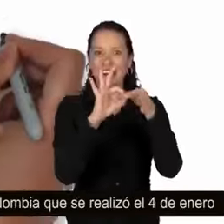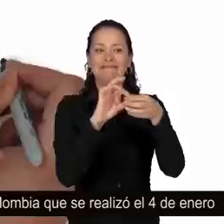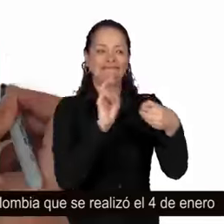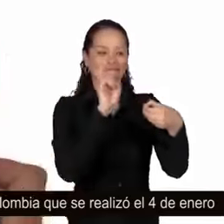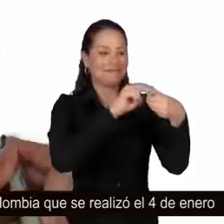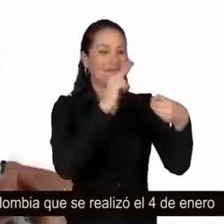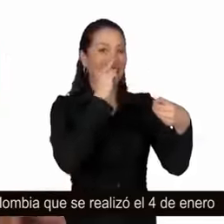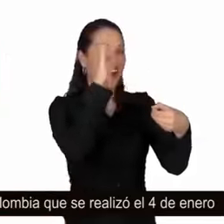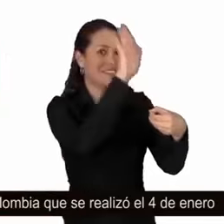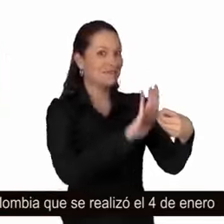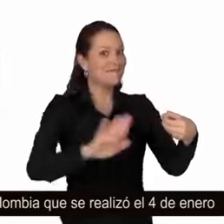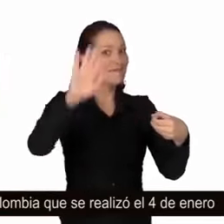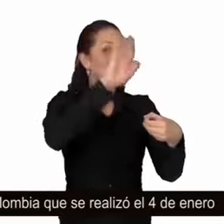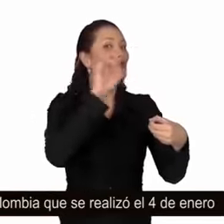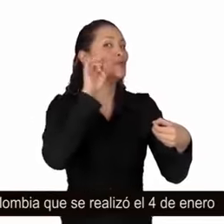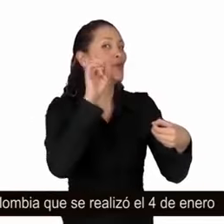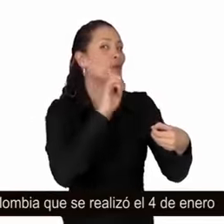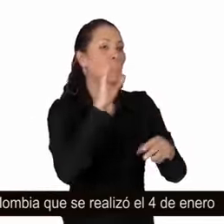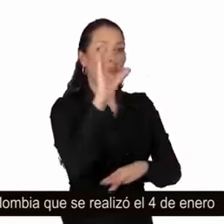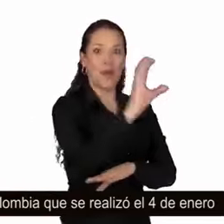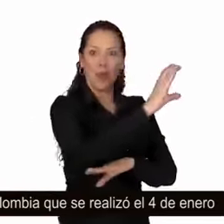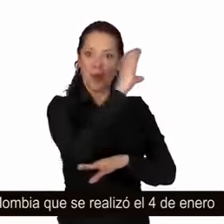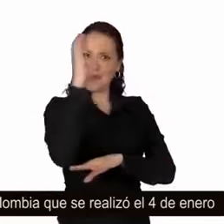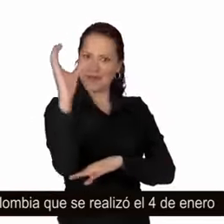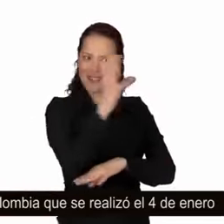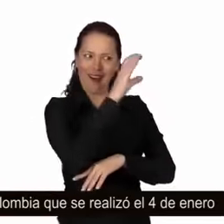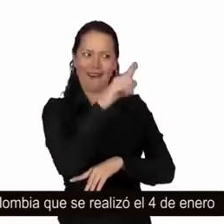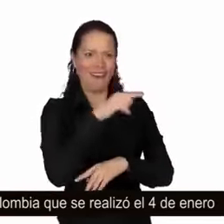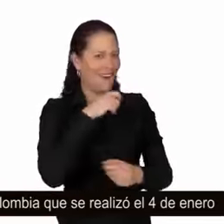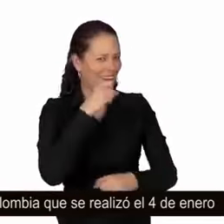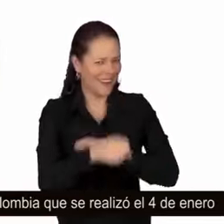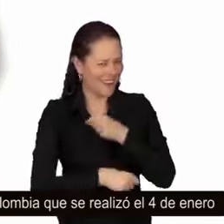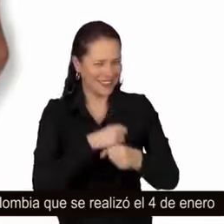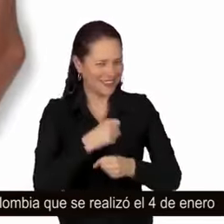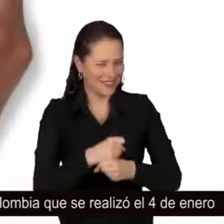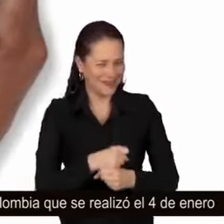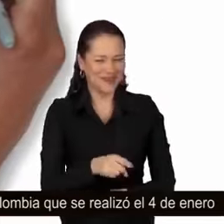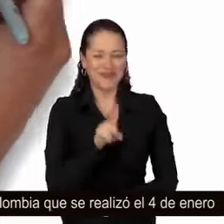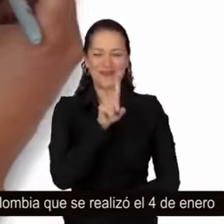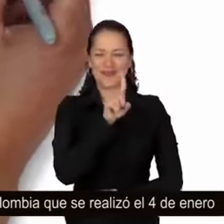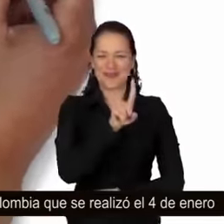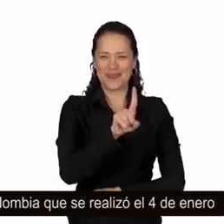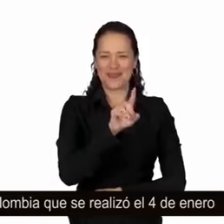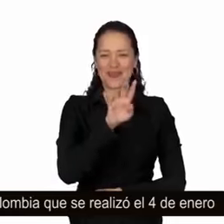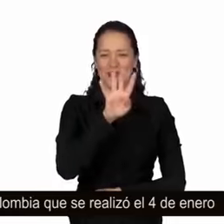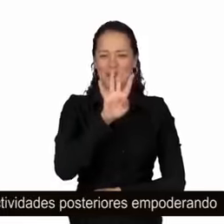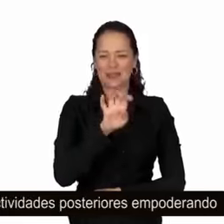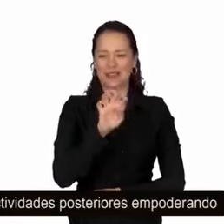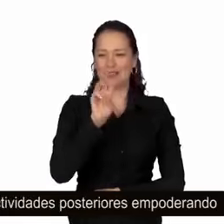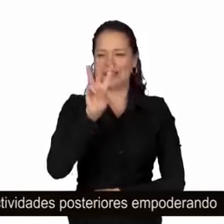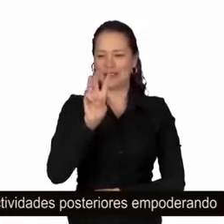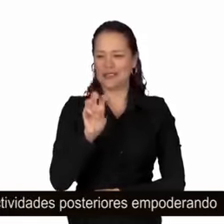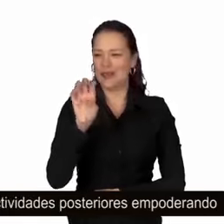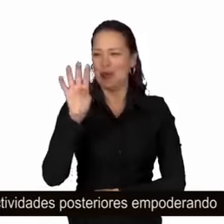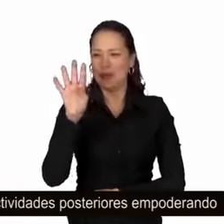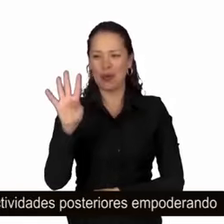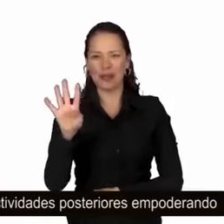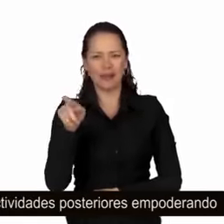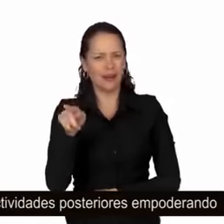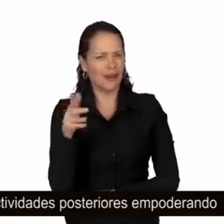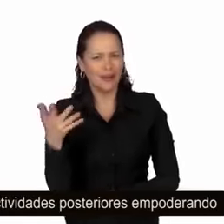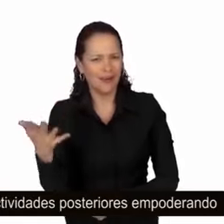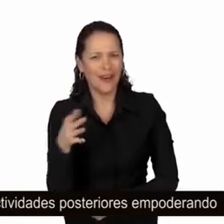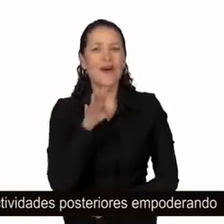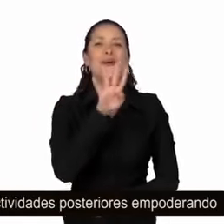FENASCOL, la Federación Nacional de Sordos de Colombia, que se realizó el 4 de enero del año 1984.